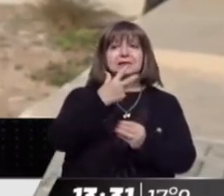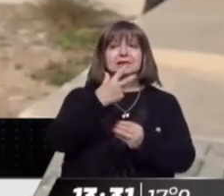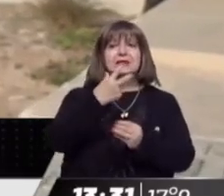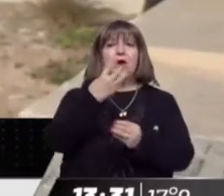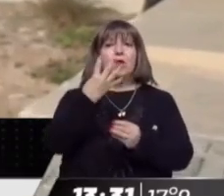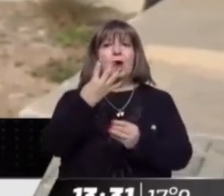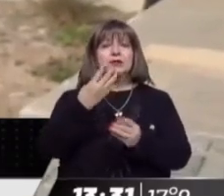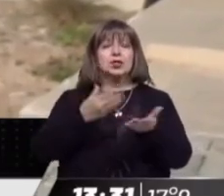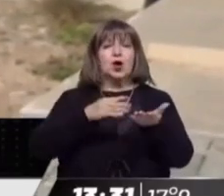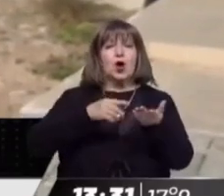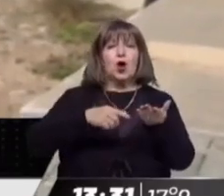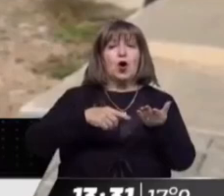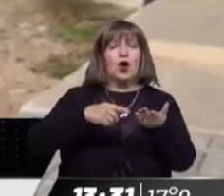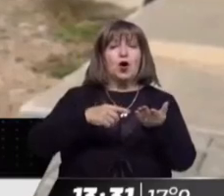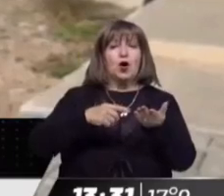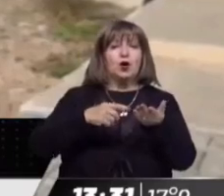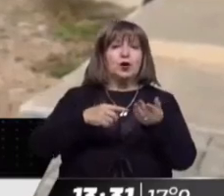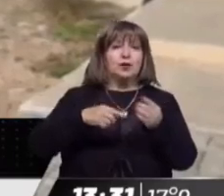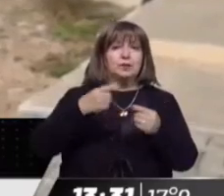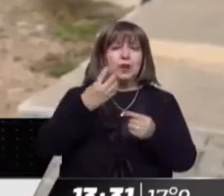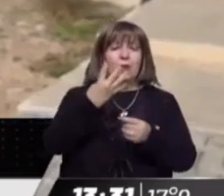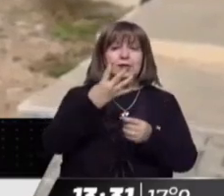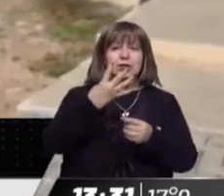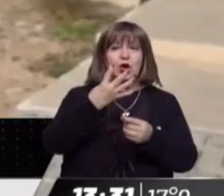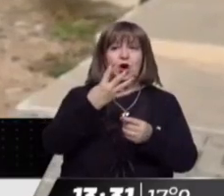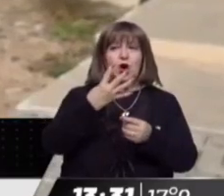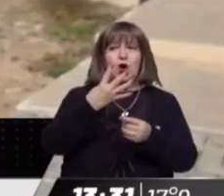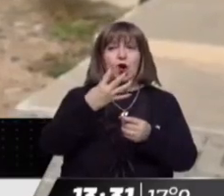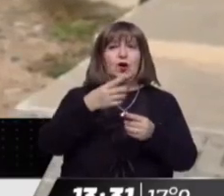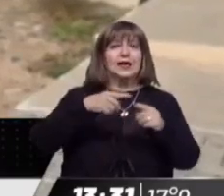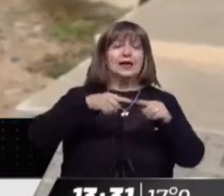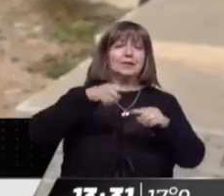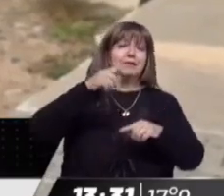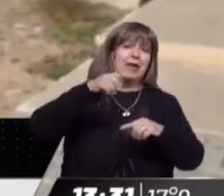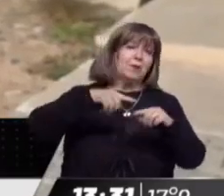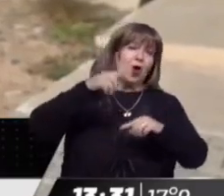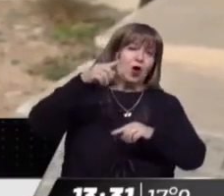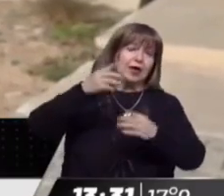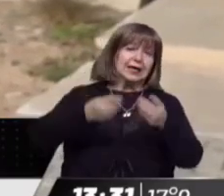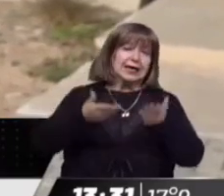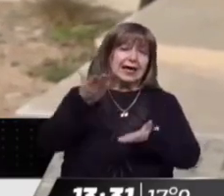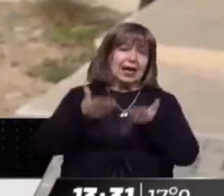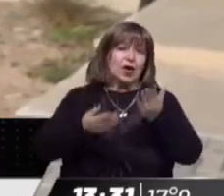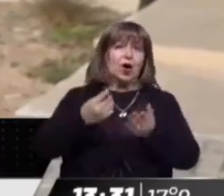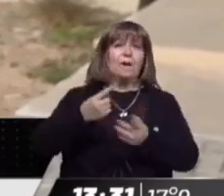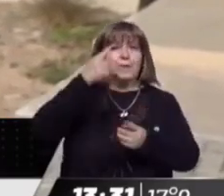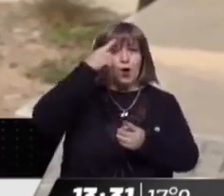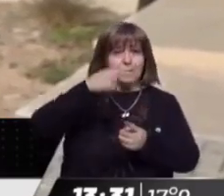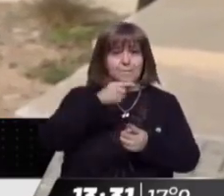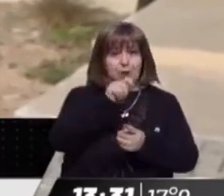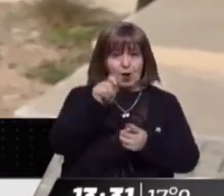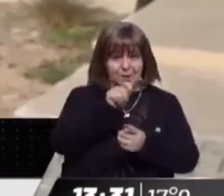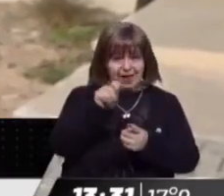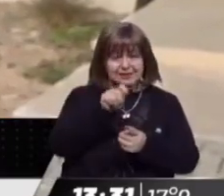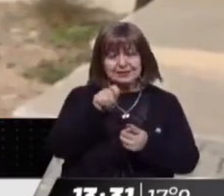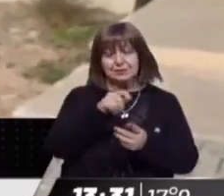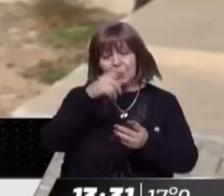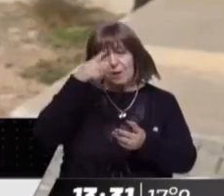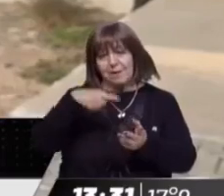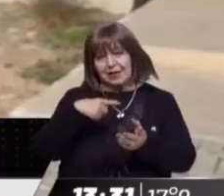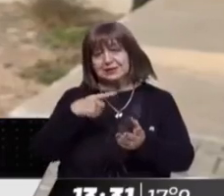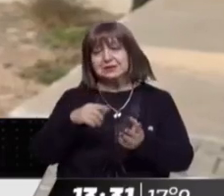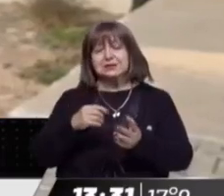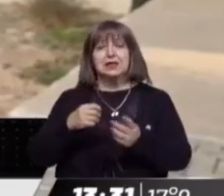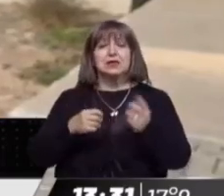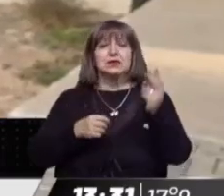kilos de leche por mes, por lo cual estábamos entregando entre 6 y 8 kilos de leche por niño y por su familia por